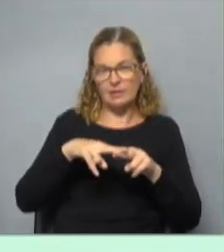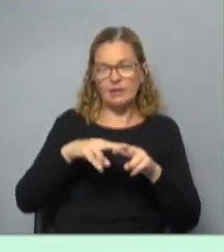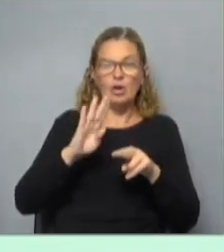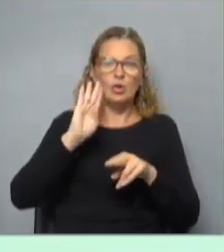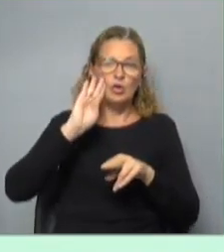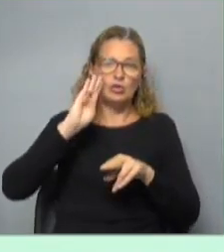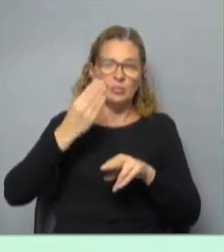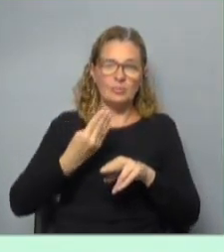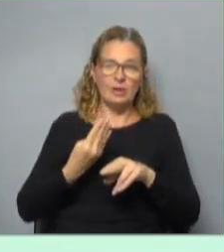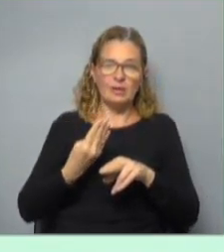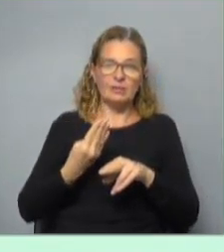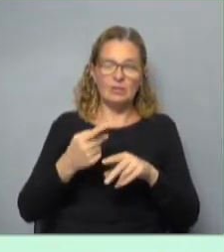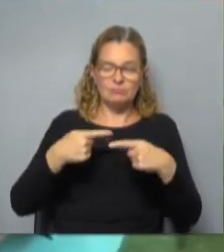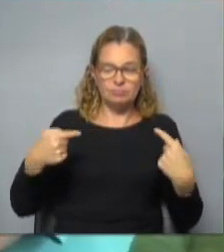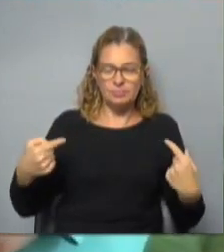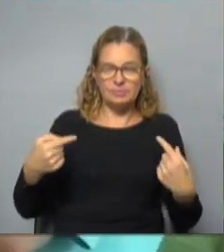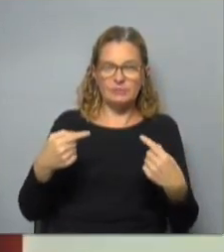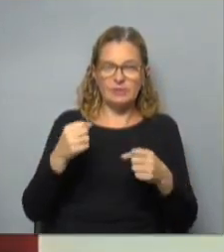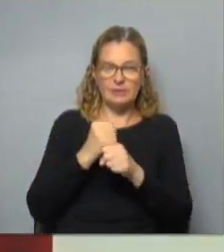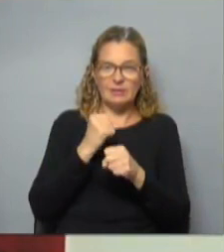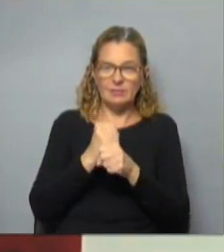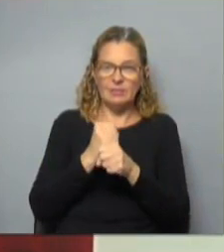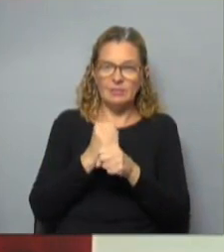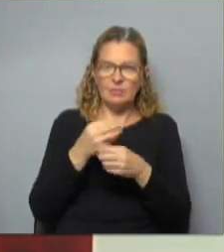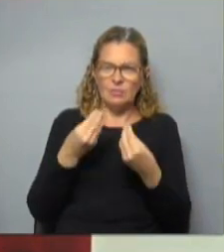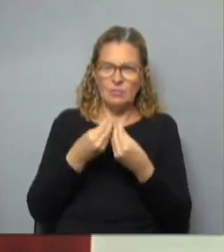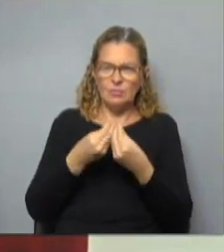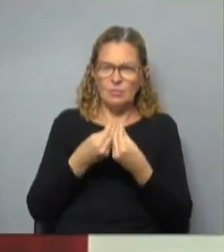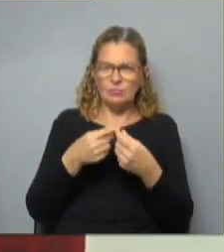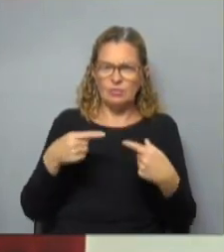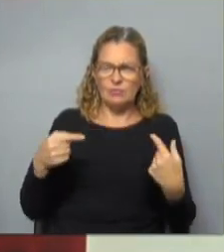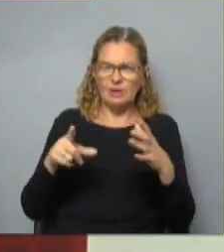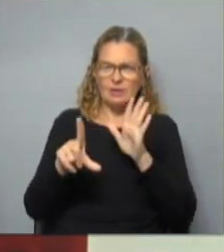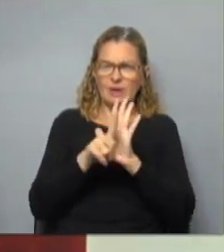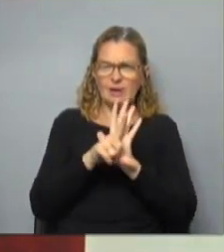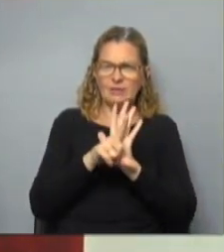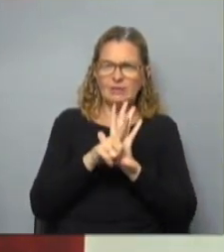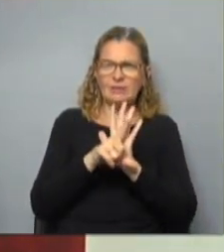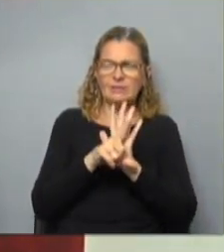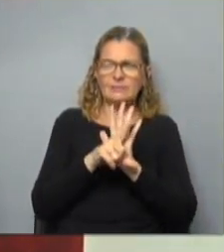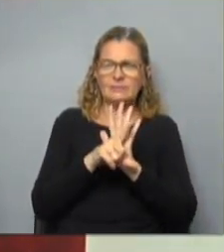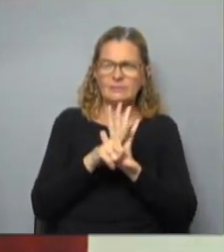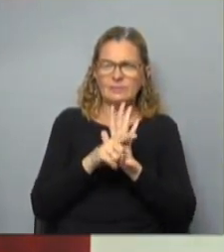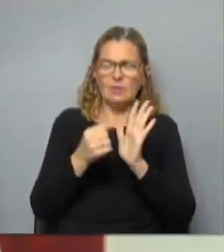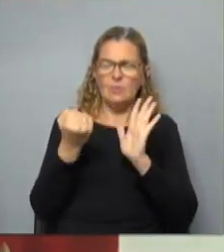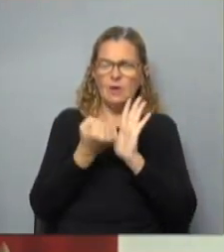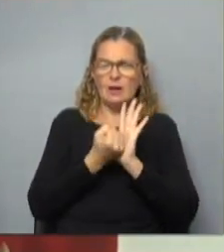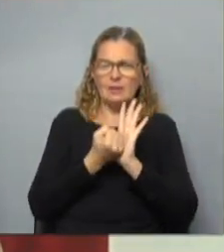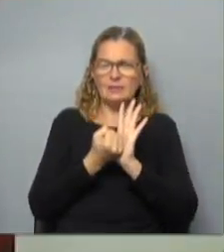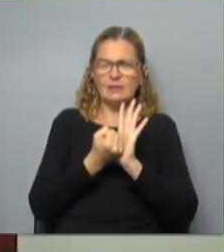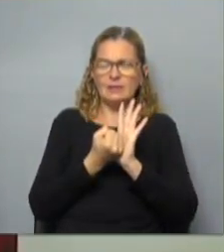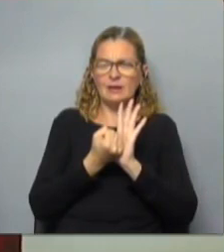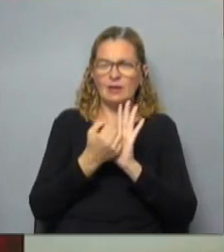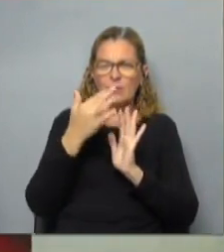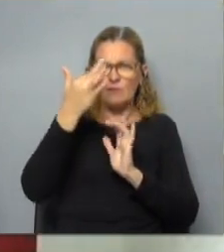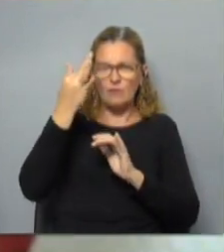reconocimientos adopciones etcétera se ponen en juego muchísimas leyes y son garantías que nos dan en un